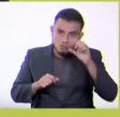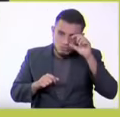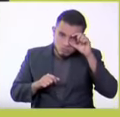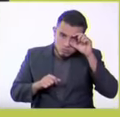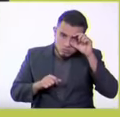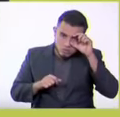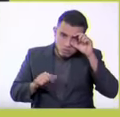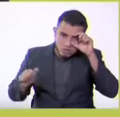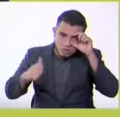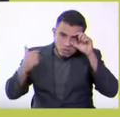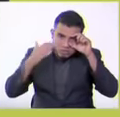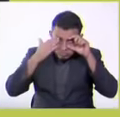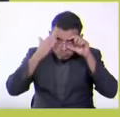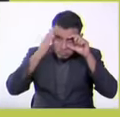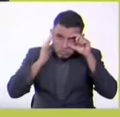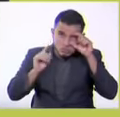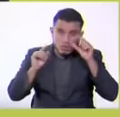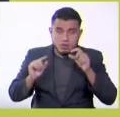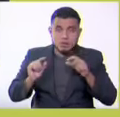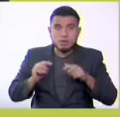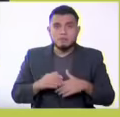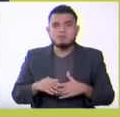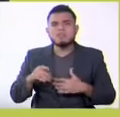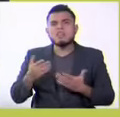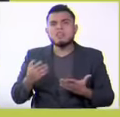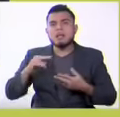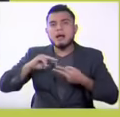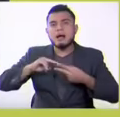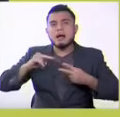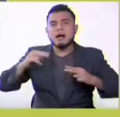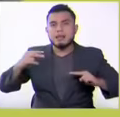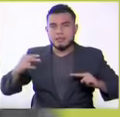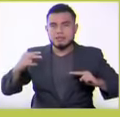MacLeod sobre el papel del ADN.